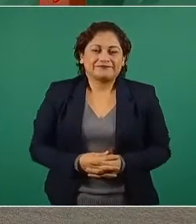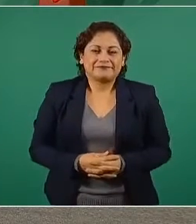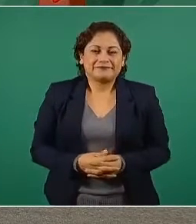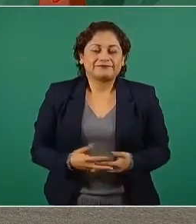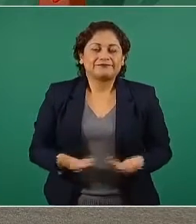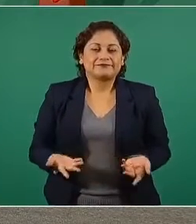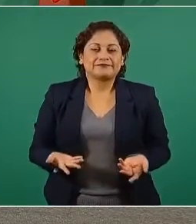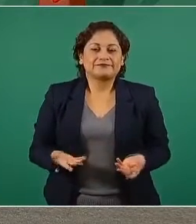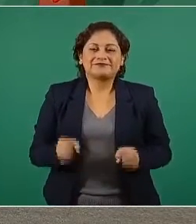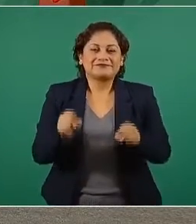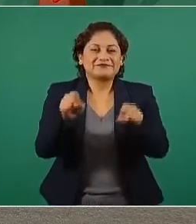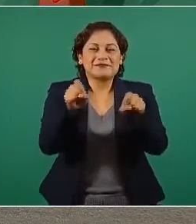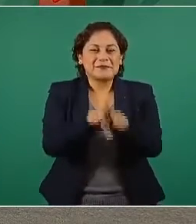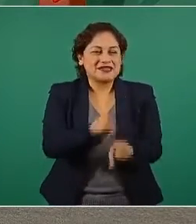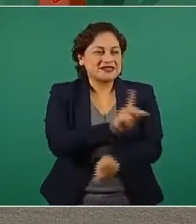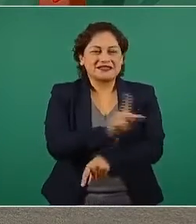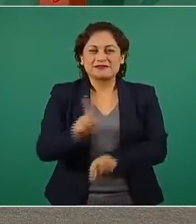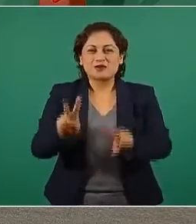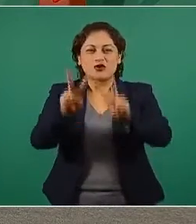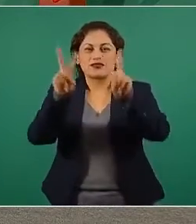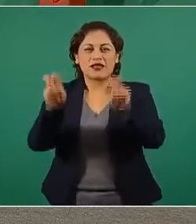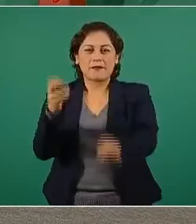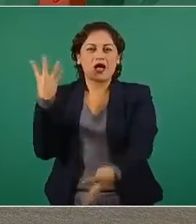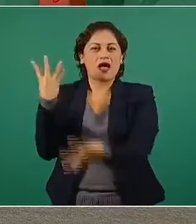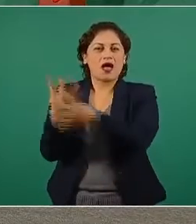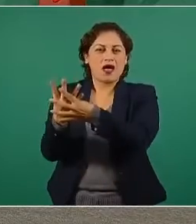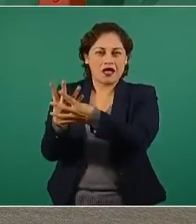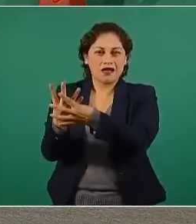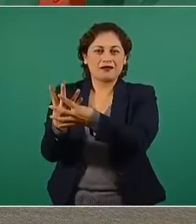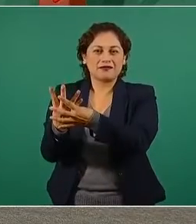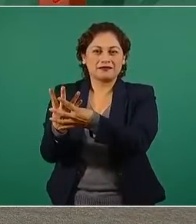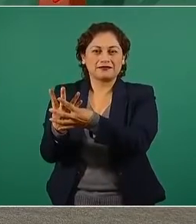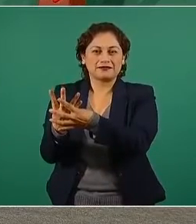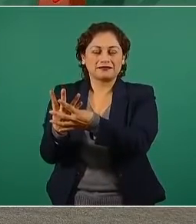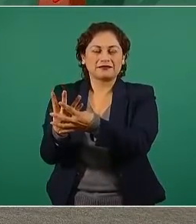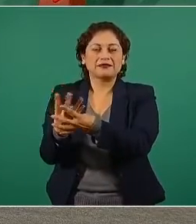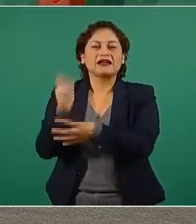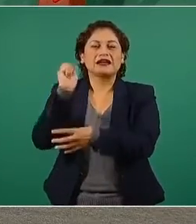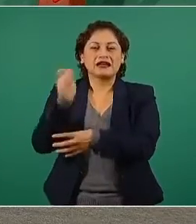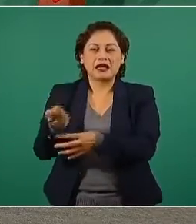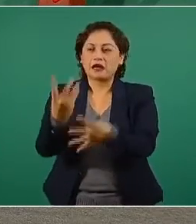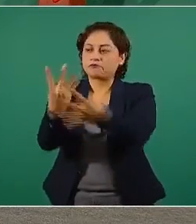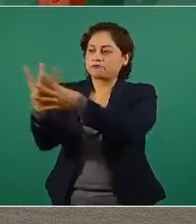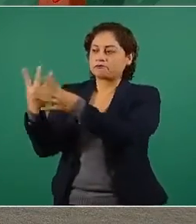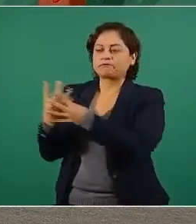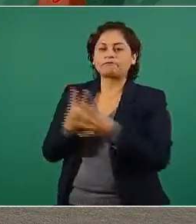como lo que hicieron con los reclusorios. Entregan 8 reclusorios